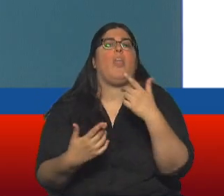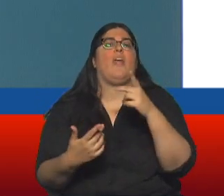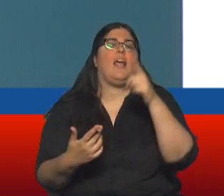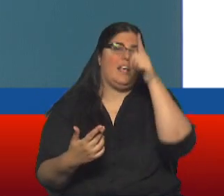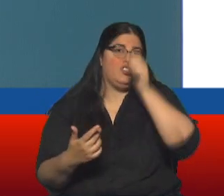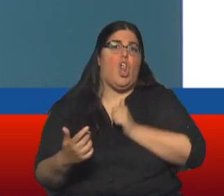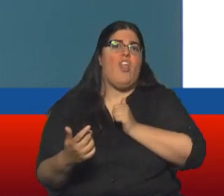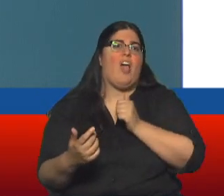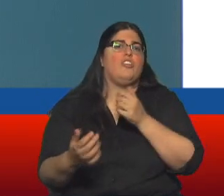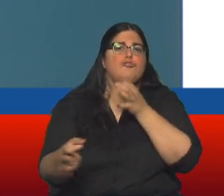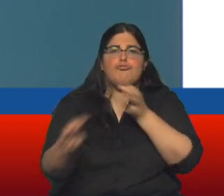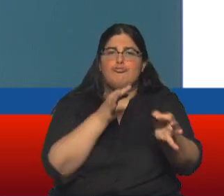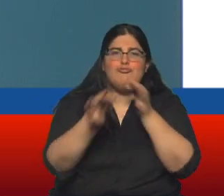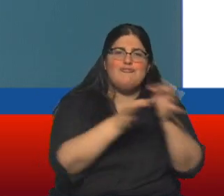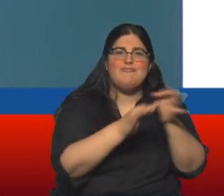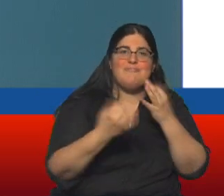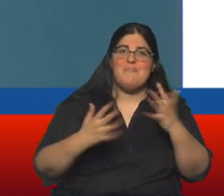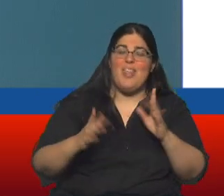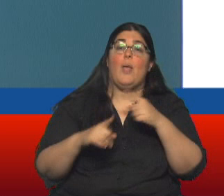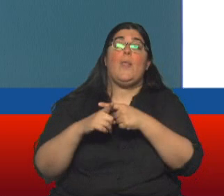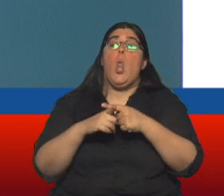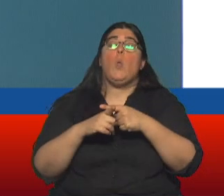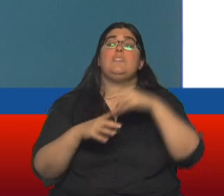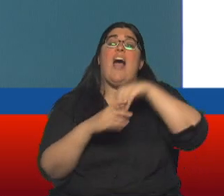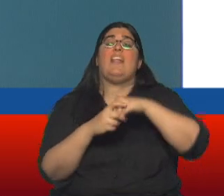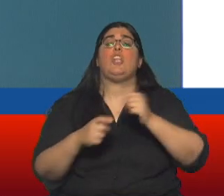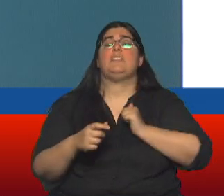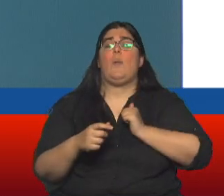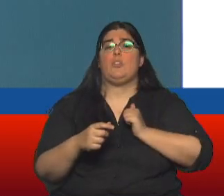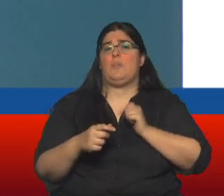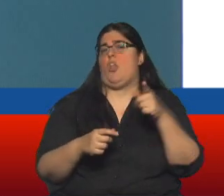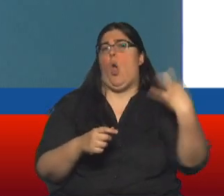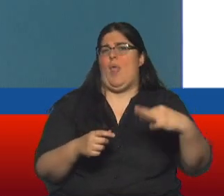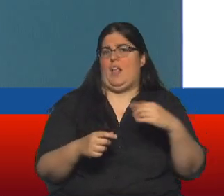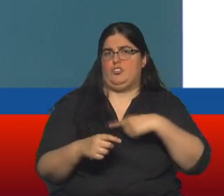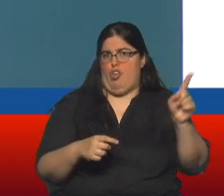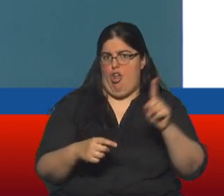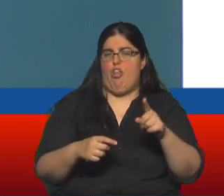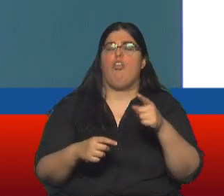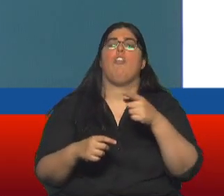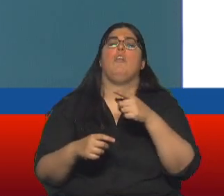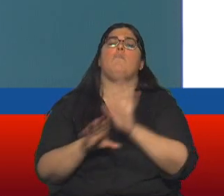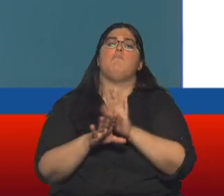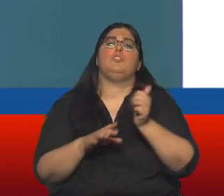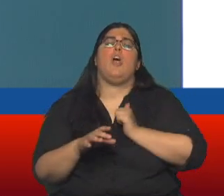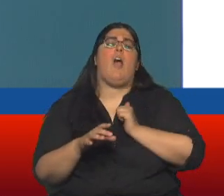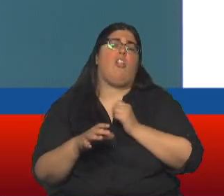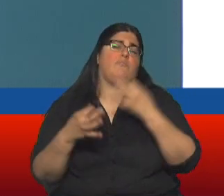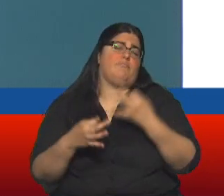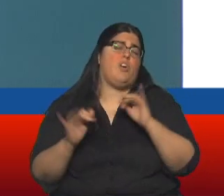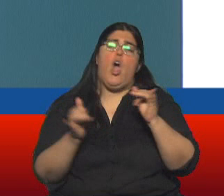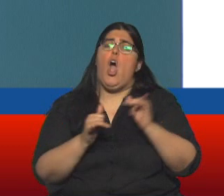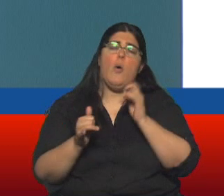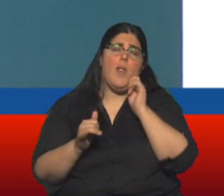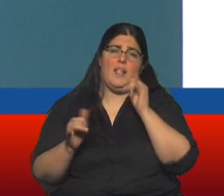esa noche, porque en Bielorrusia el servicio militar es obligatorio, con lo cual los soldados son chicos, jóvenes claro. muy chicos. ¿Se